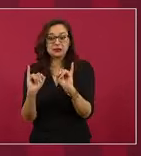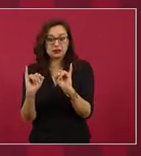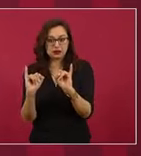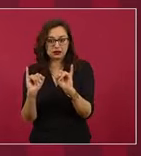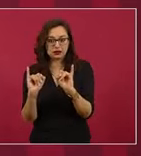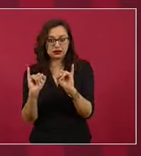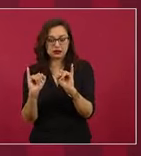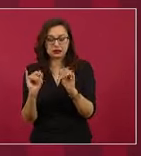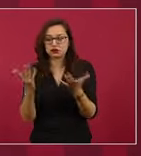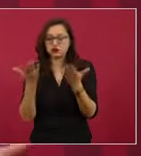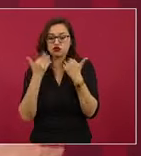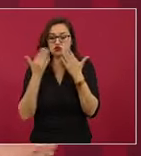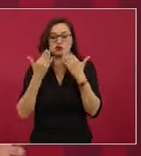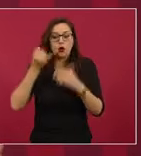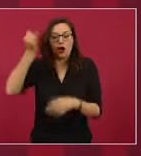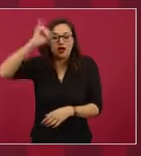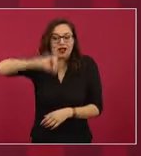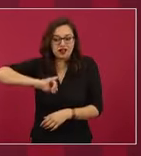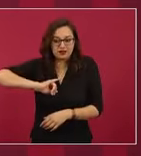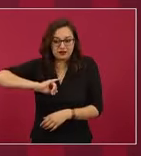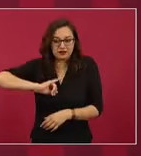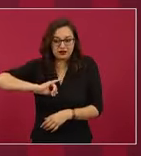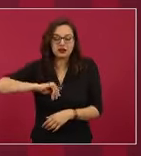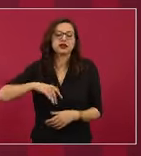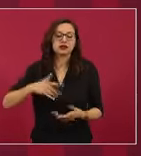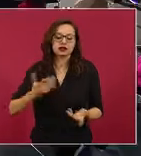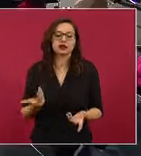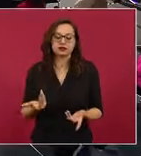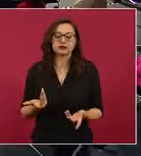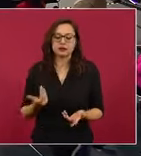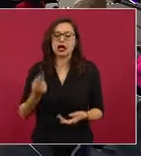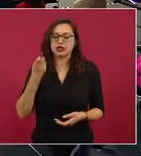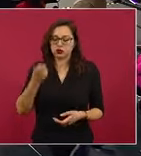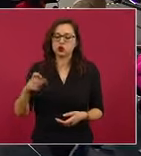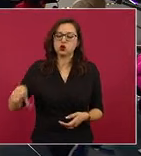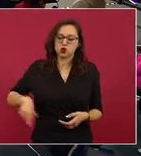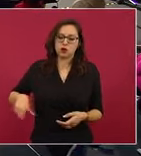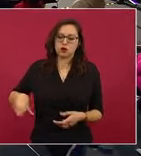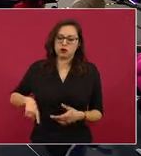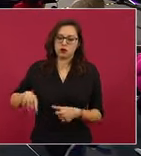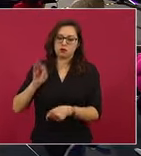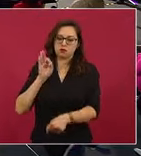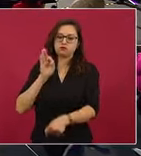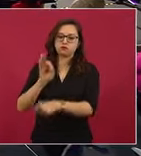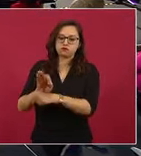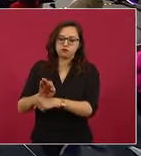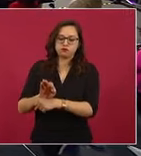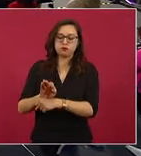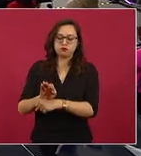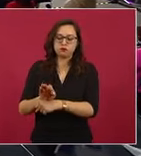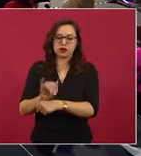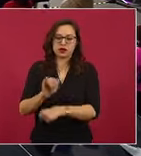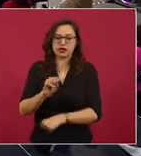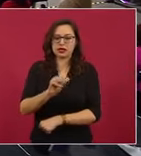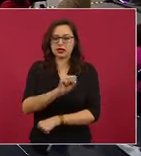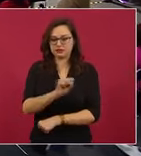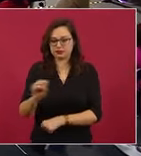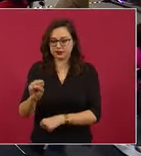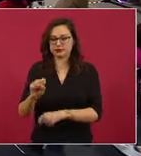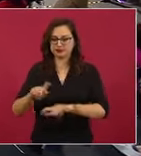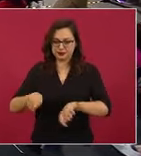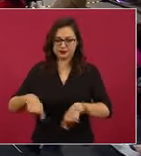sus patrones, ¿sí? Pero no viven al día y no tienen para la